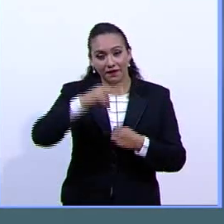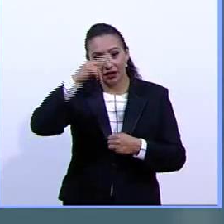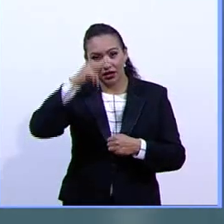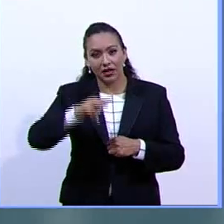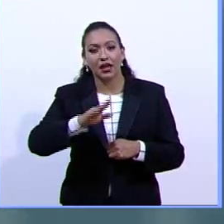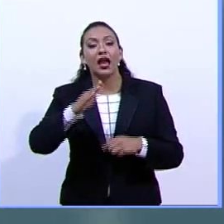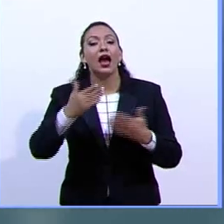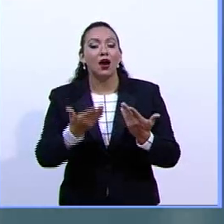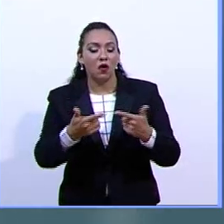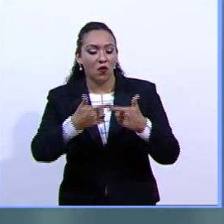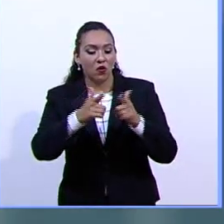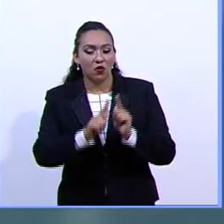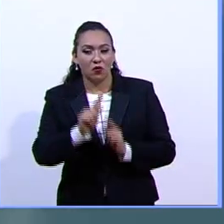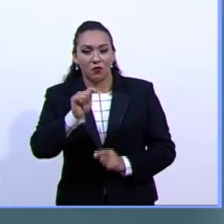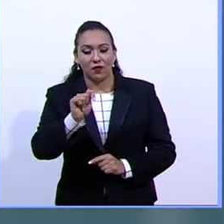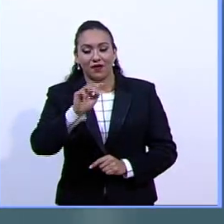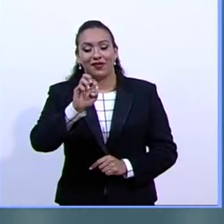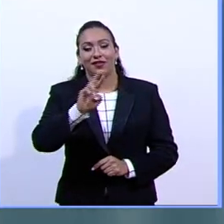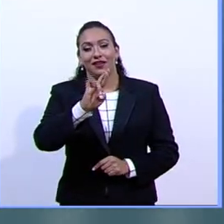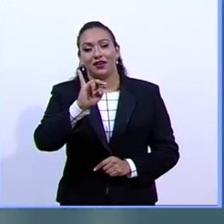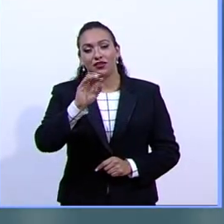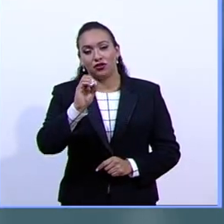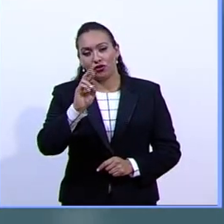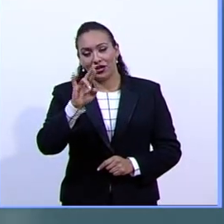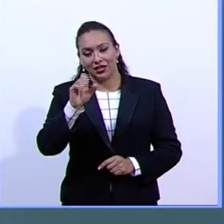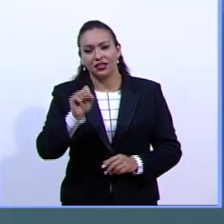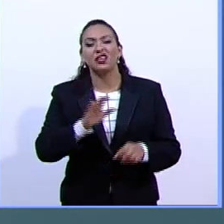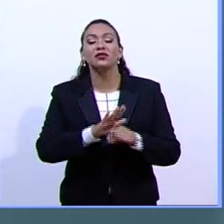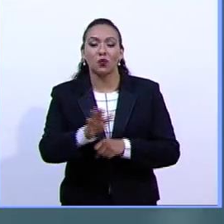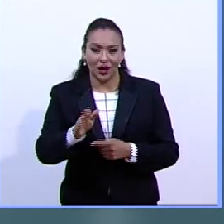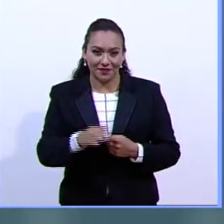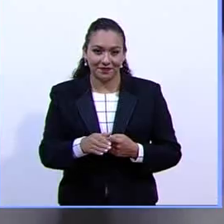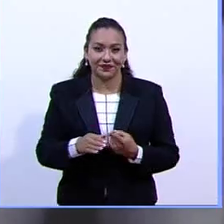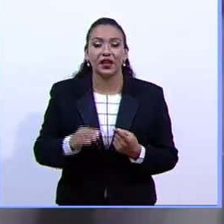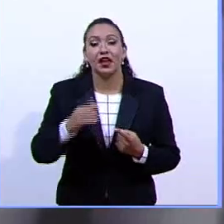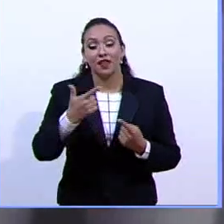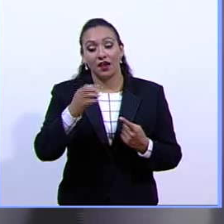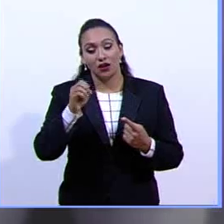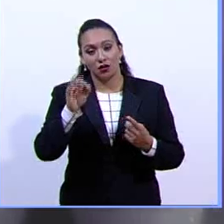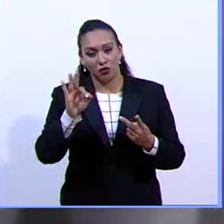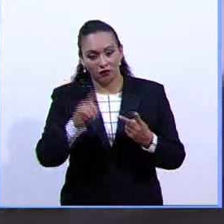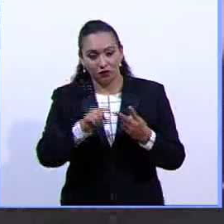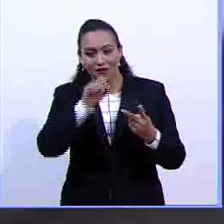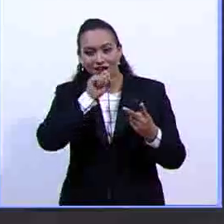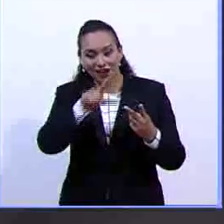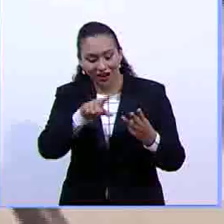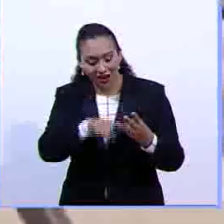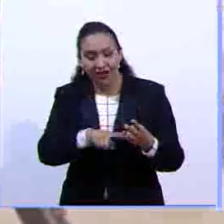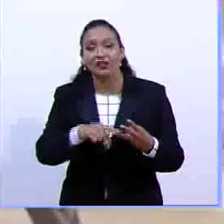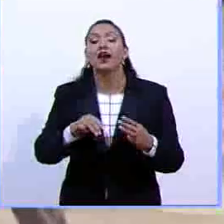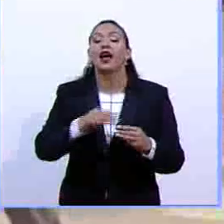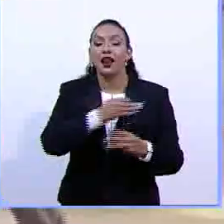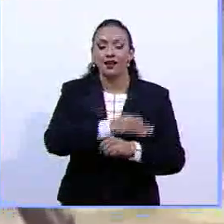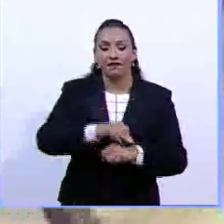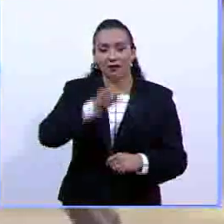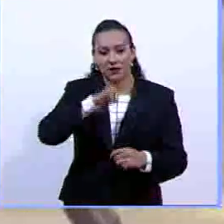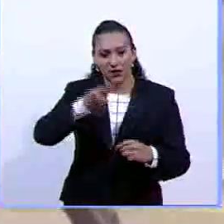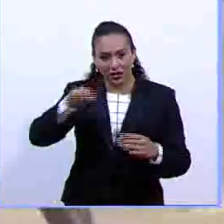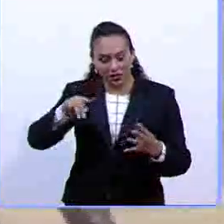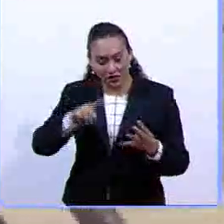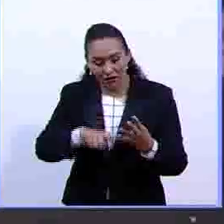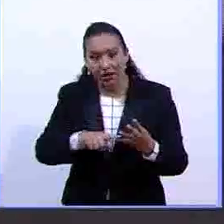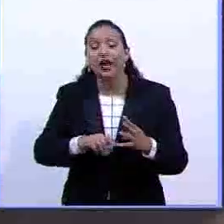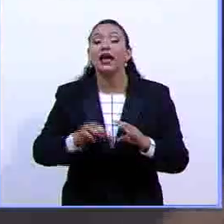como grupos terroristas. Cártel de Sinaloa, Cártel del Golfo, Cártel Jalisco, la Familia Michoacana y